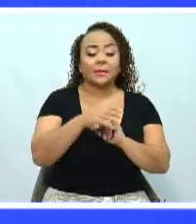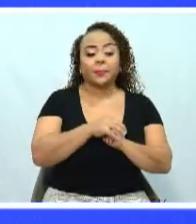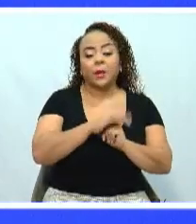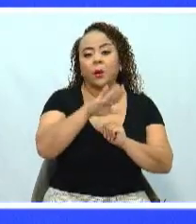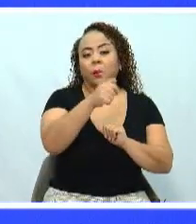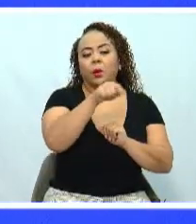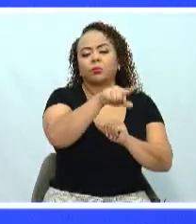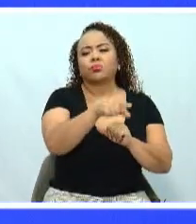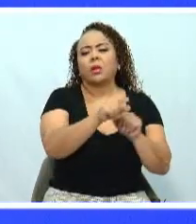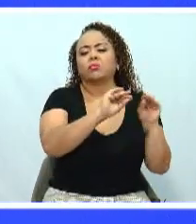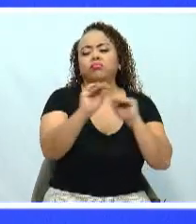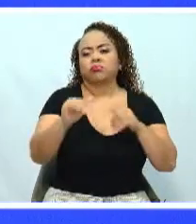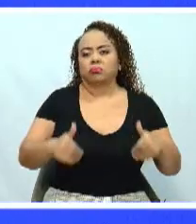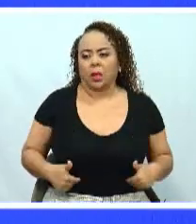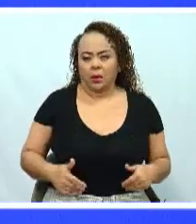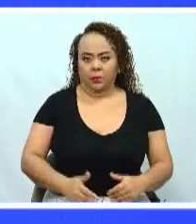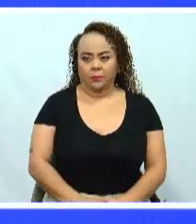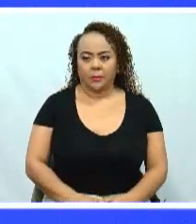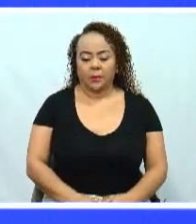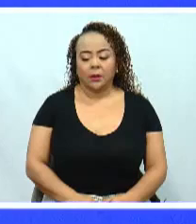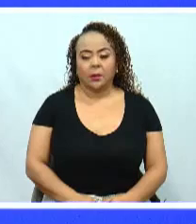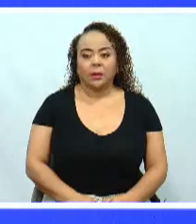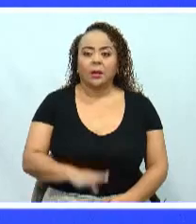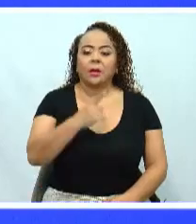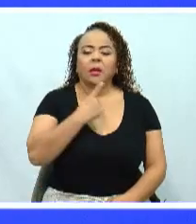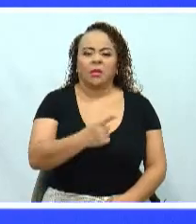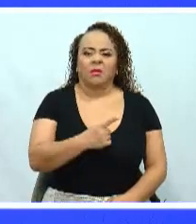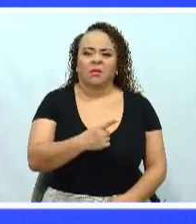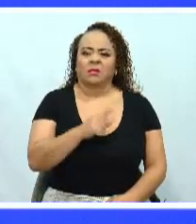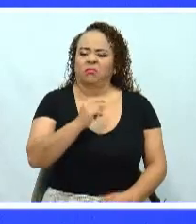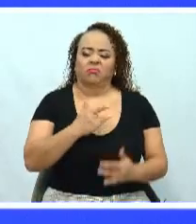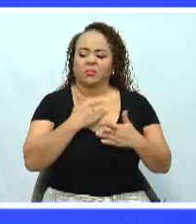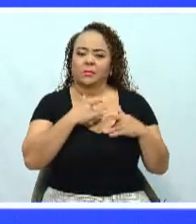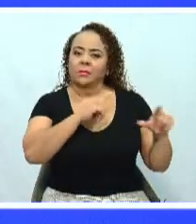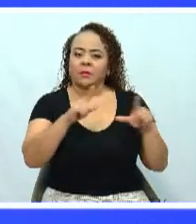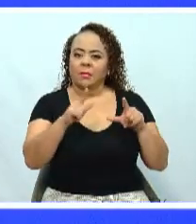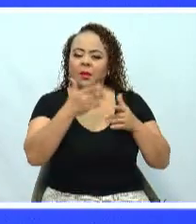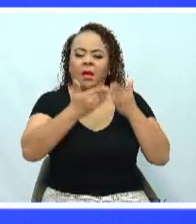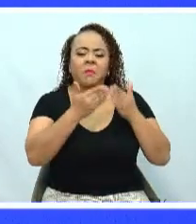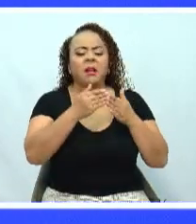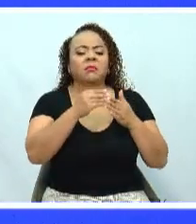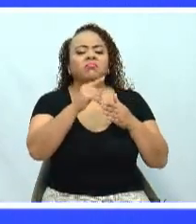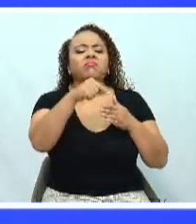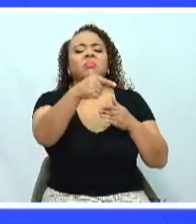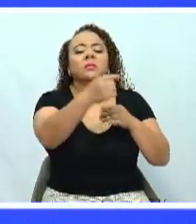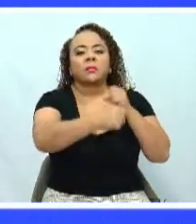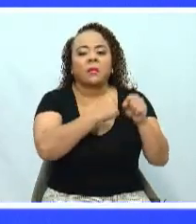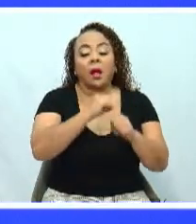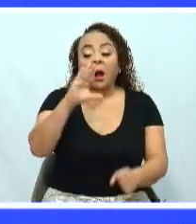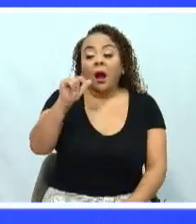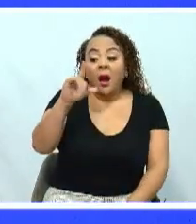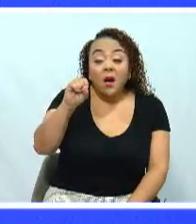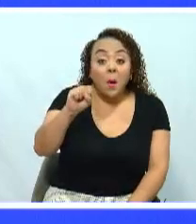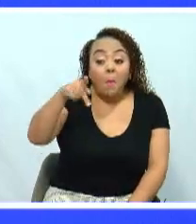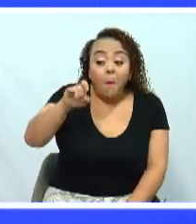se iba a declarar a ser técnico que es comentarista todavía en un inicio y él dijo que él no se sentía preparado que tal vez en un par de años Carlos Pavón